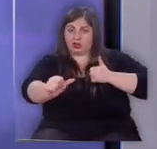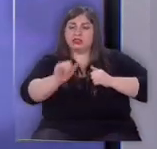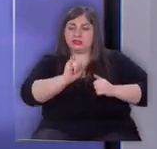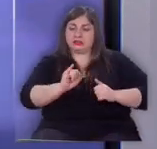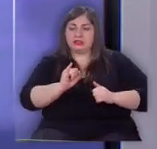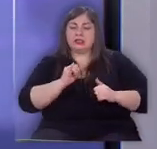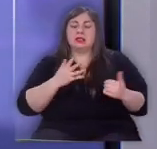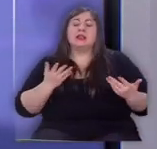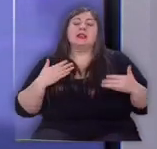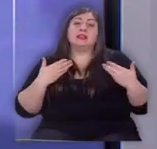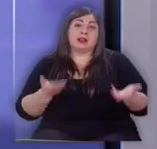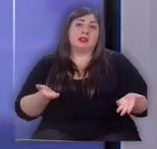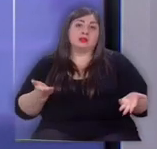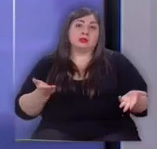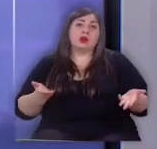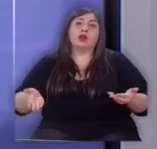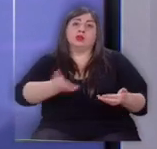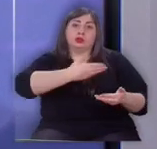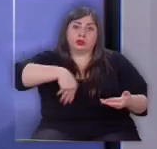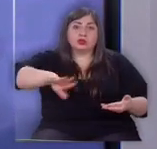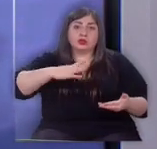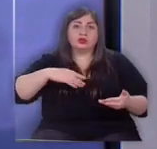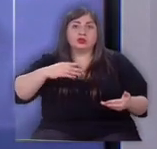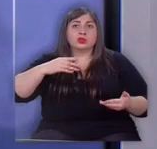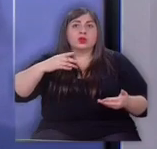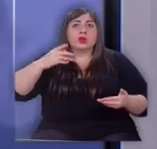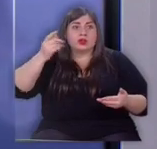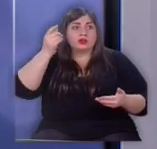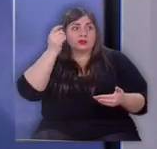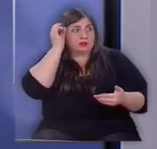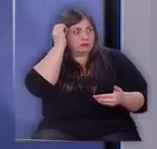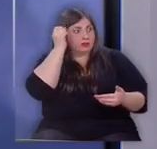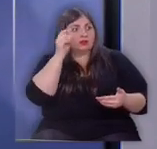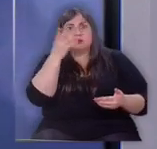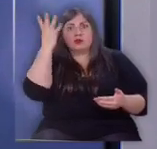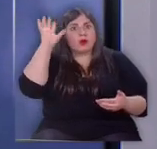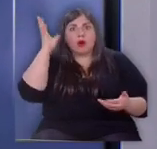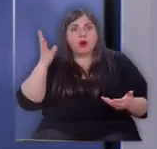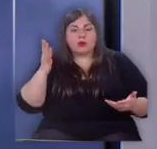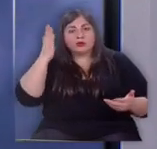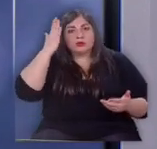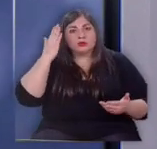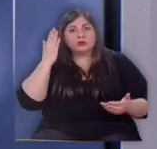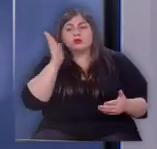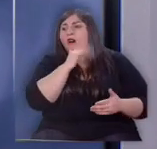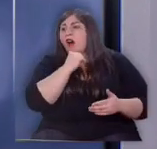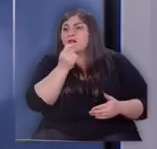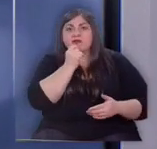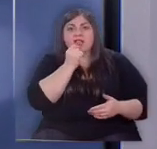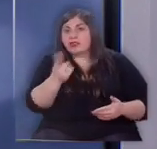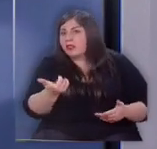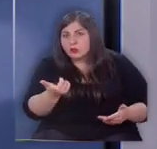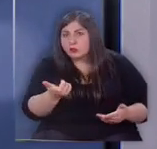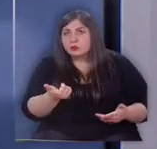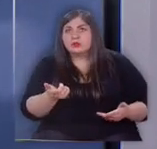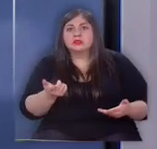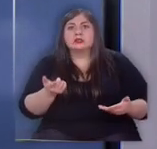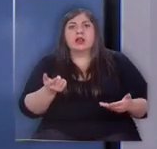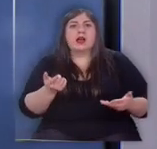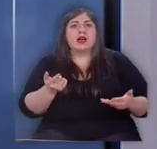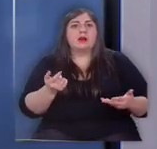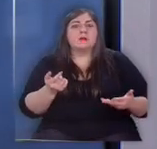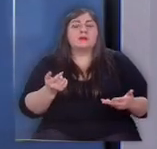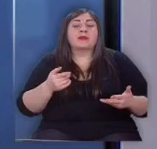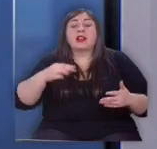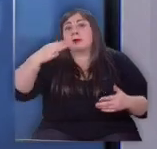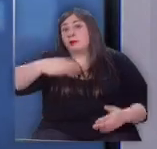¿ya? Y en este sentido nosotros no enteramos por los medios de comunicación, no teníamos ninguna denuncia